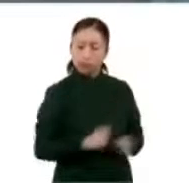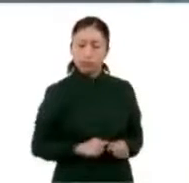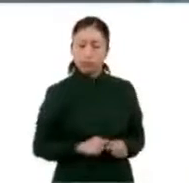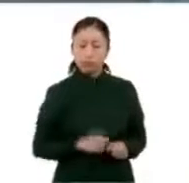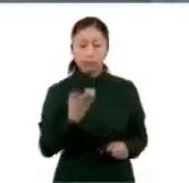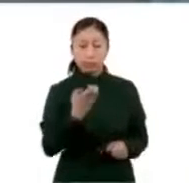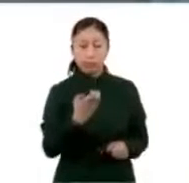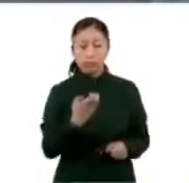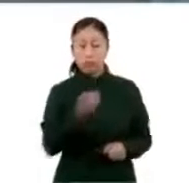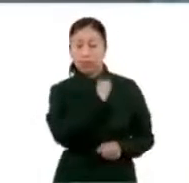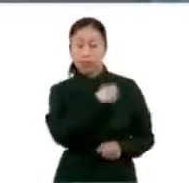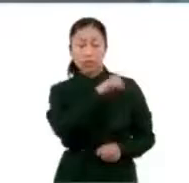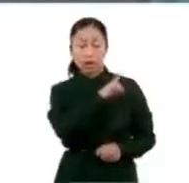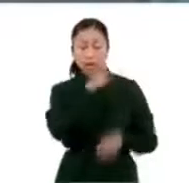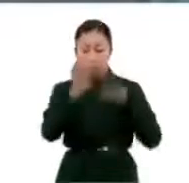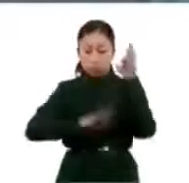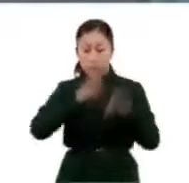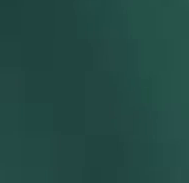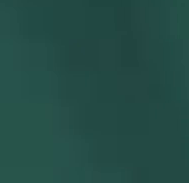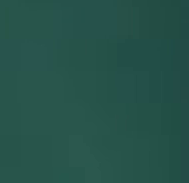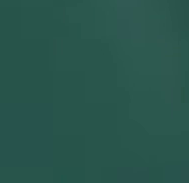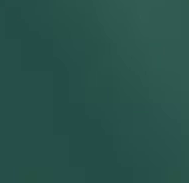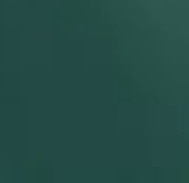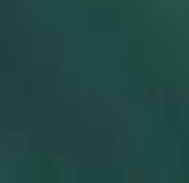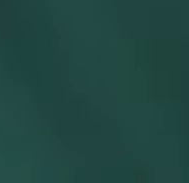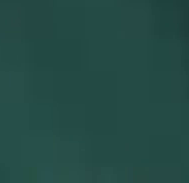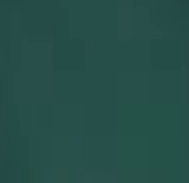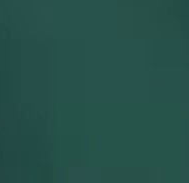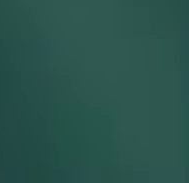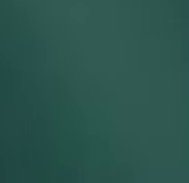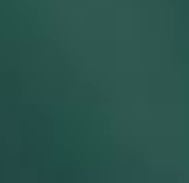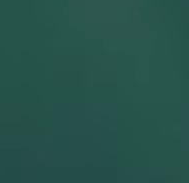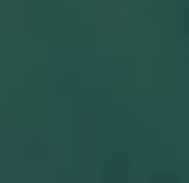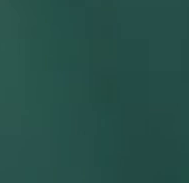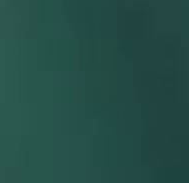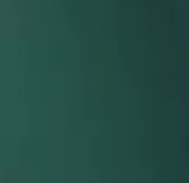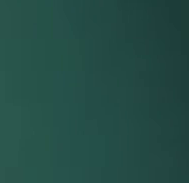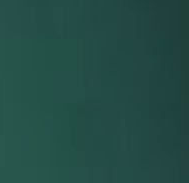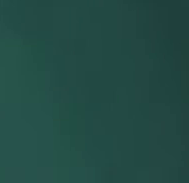servicios de salud, obviamente con los medicamentos gratuitos. Instituto Mexicano del Seguro Social.